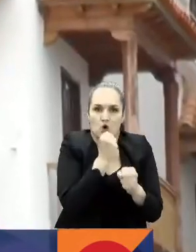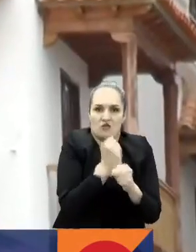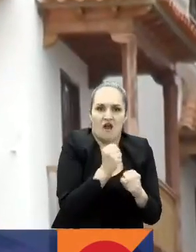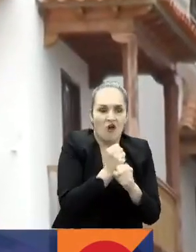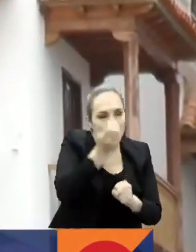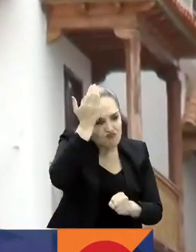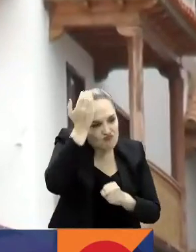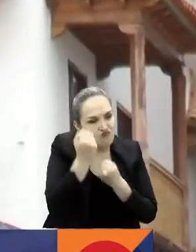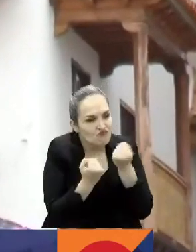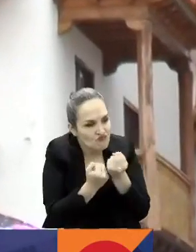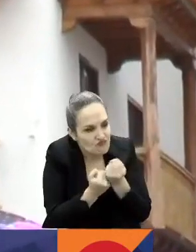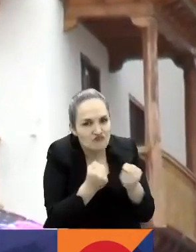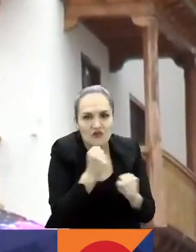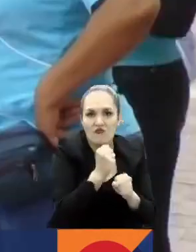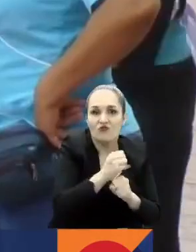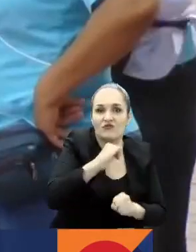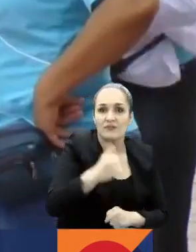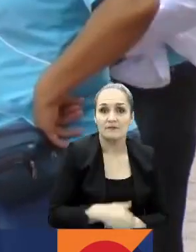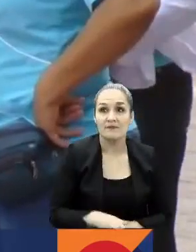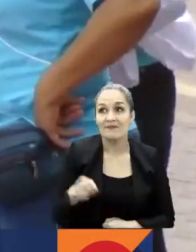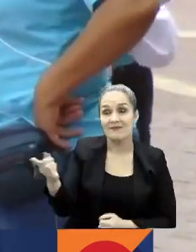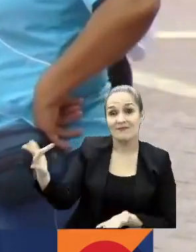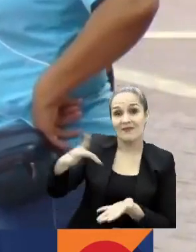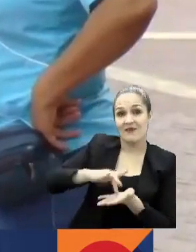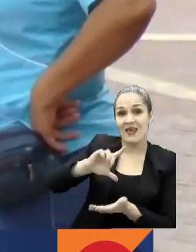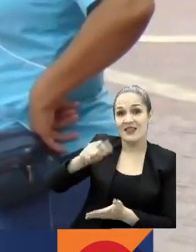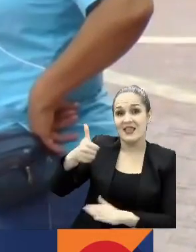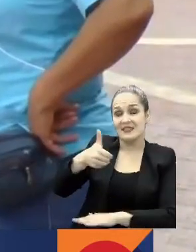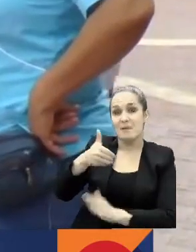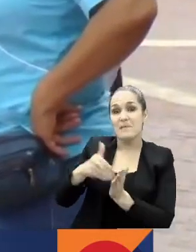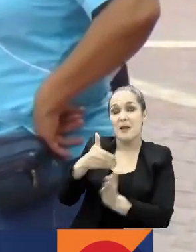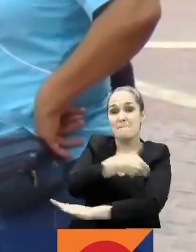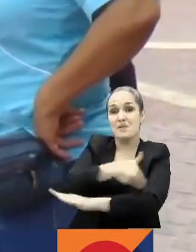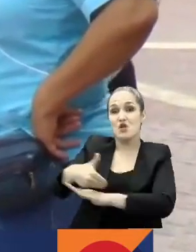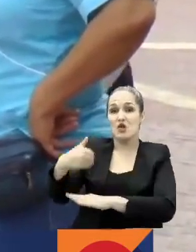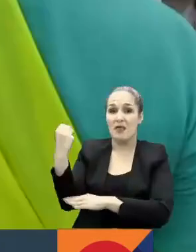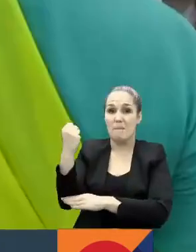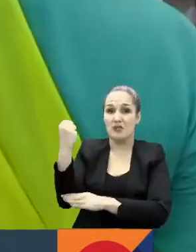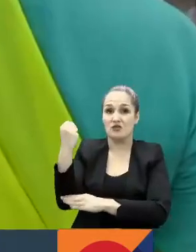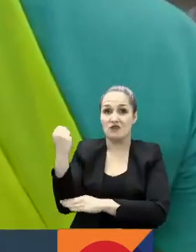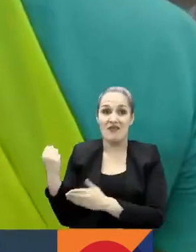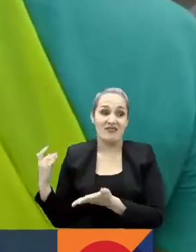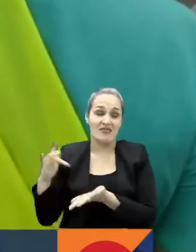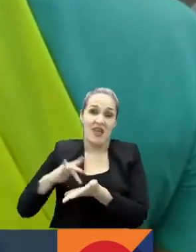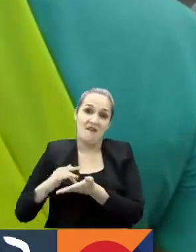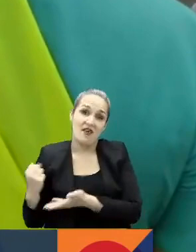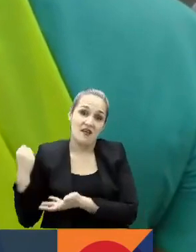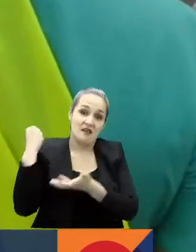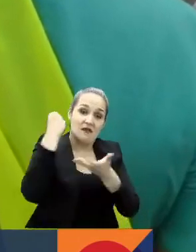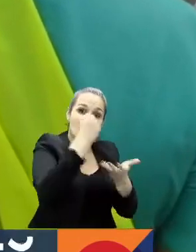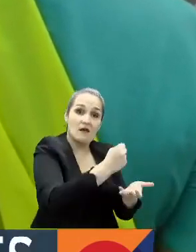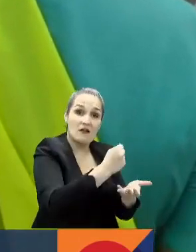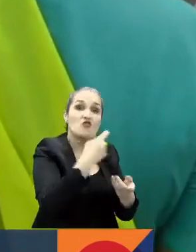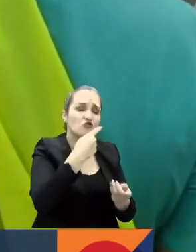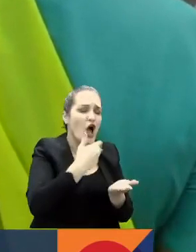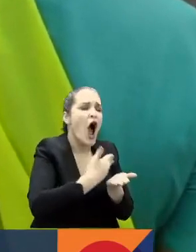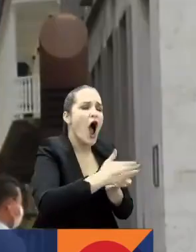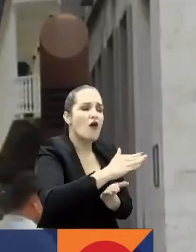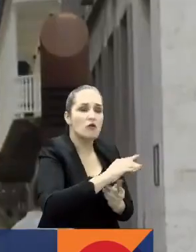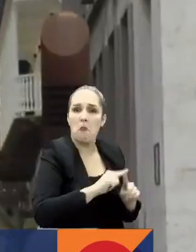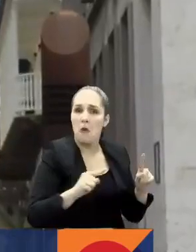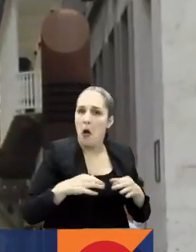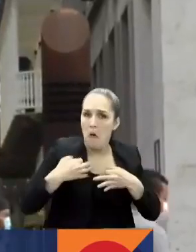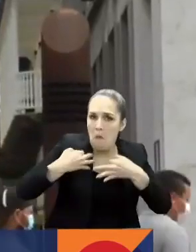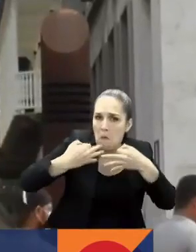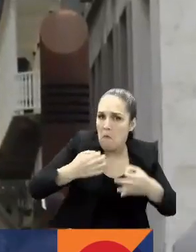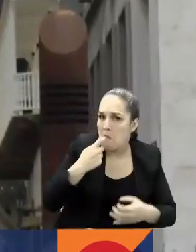trabajar. Son más de 10.000 millones de pesos que el DADIS le debe a la maternidad y se comprometió a dar un adelanto, pero no se ha hecho efectivo.